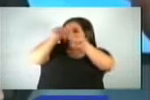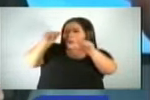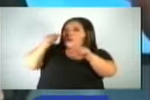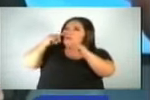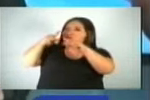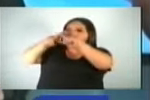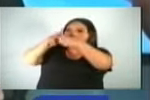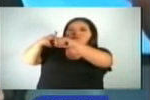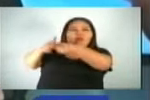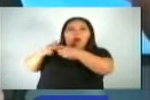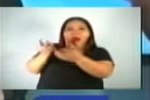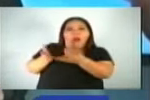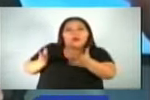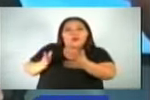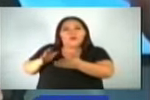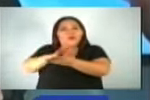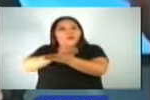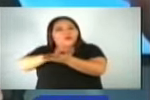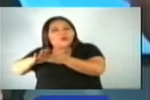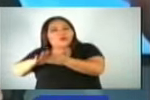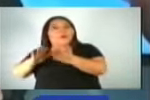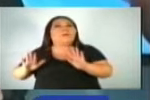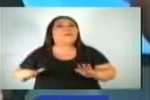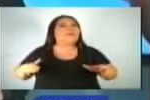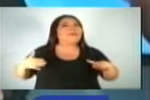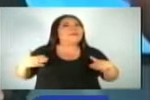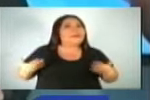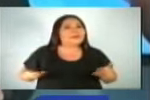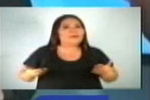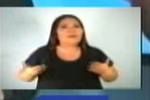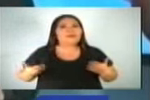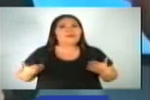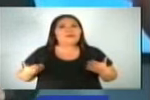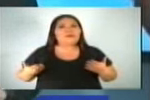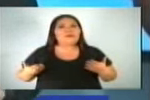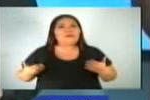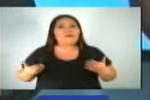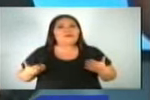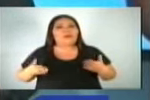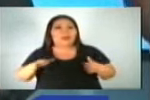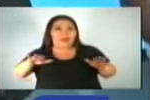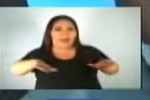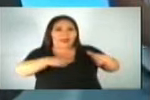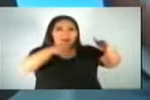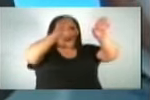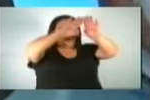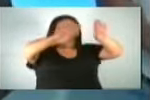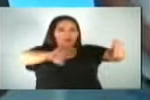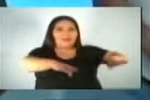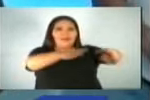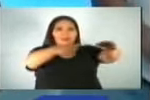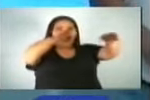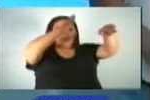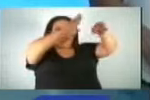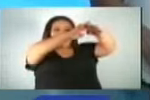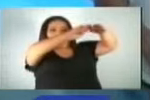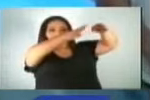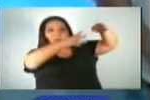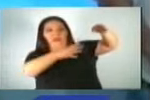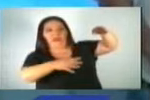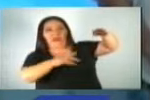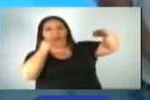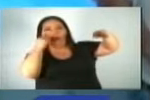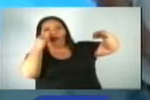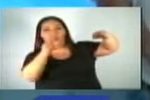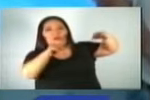realizando diferentes actividades, principalmente para poder eliminar algunos árboles que estaban en la corona de los taludes y que eso